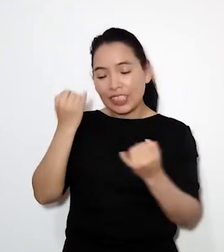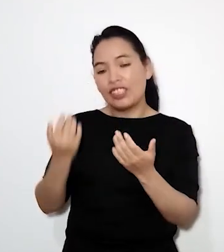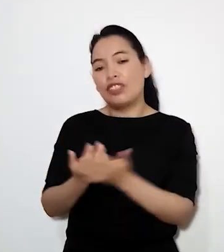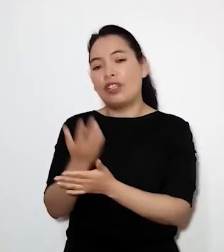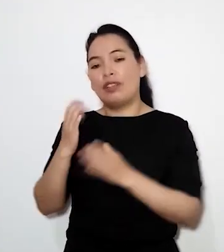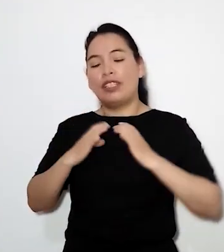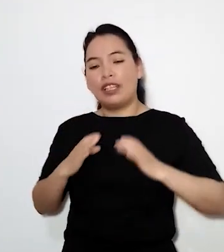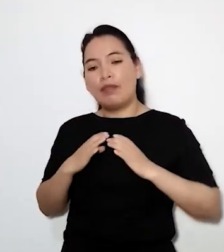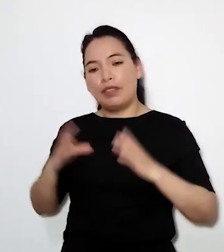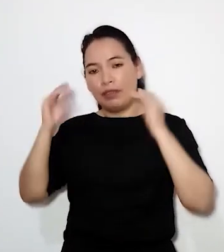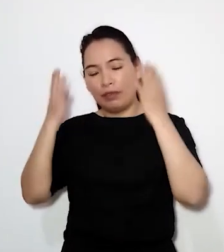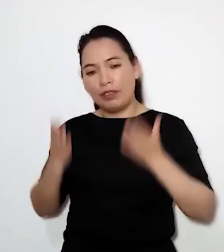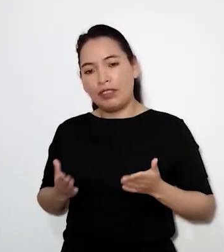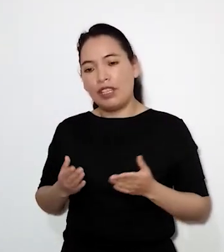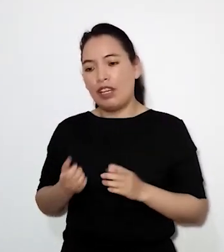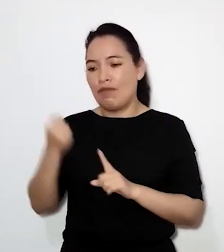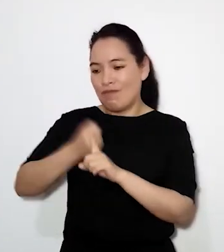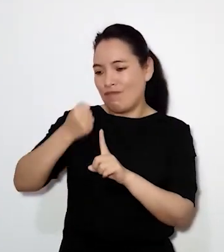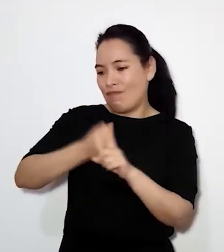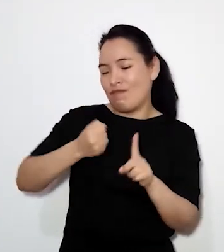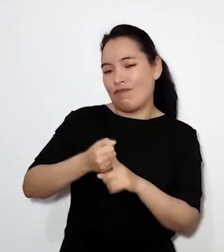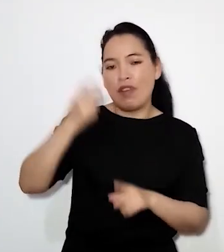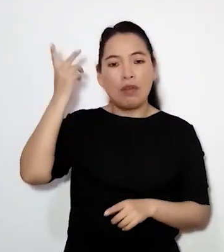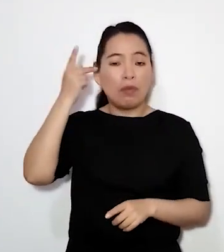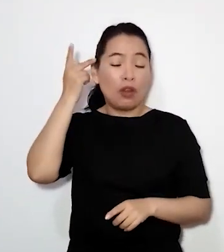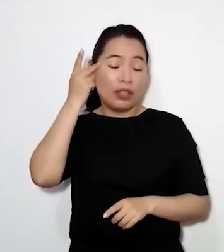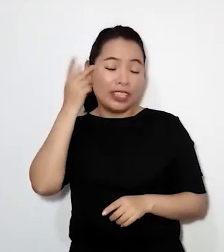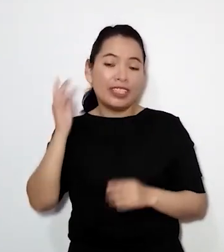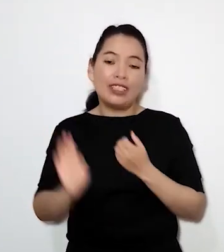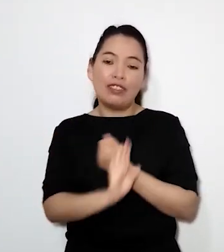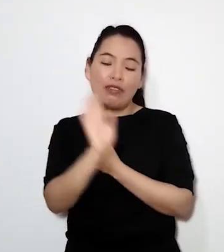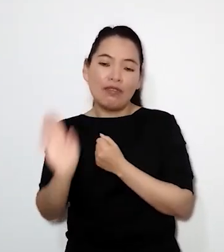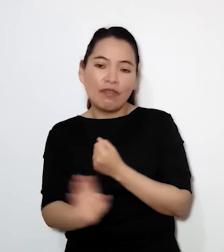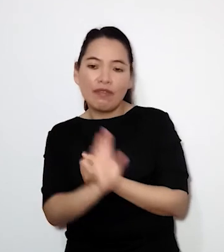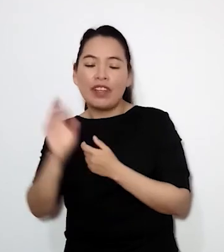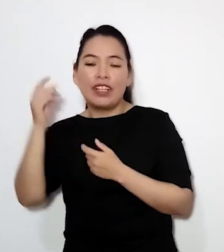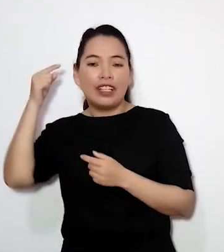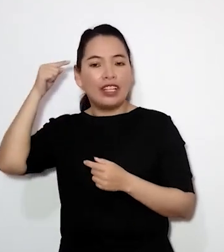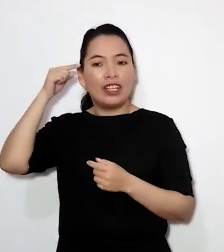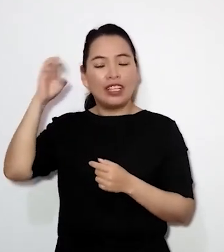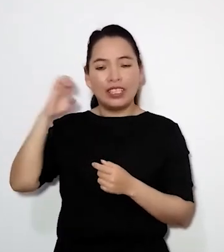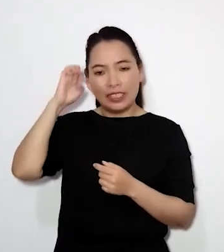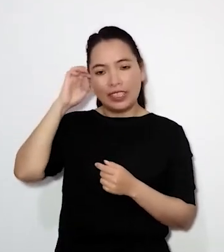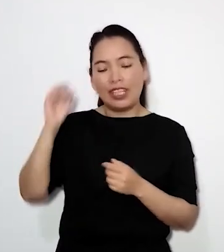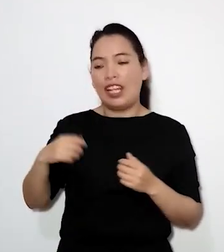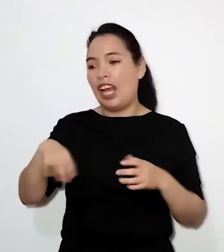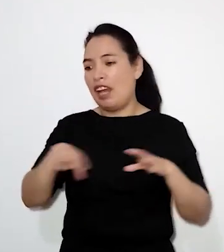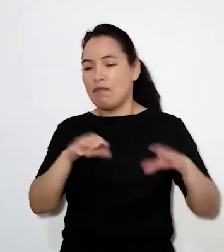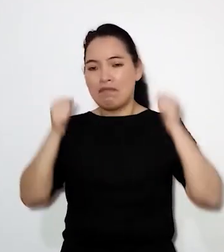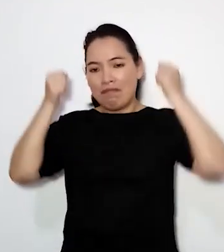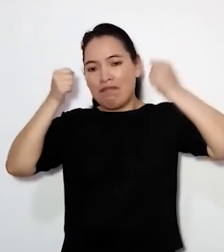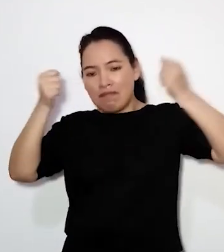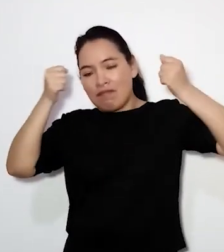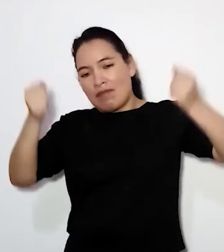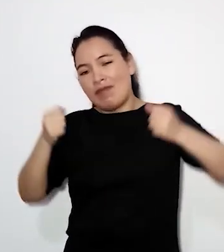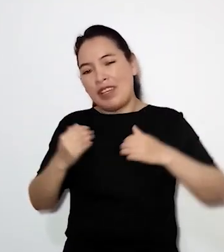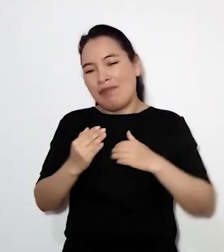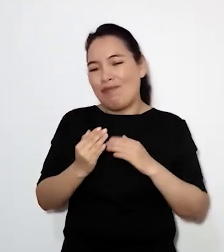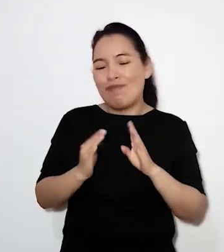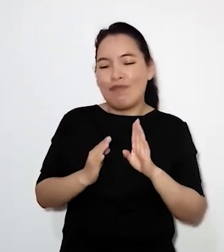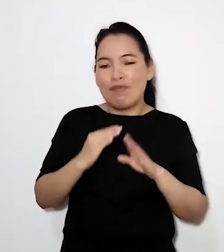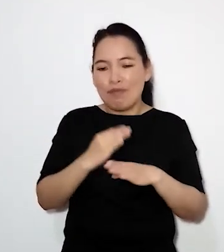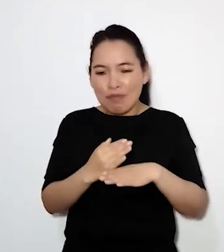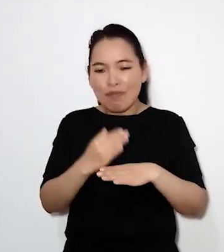políticas frente a los estados, ¿no? Y hacer campañas. Y bueno, obviamente que es un proceso gradual, pero bueno,